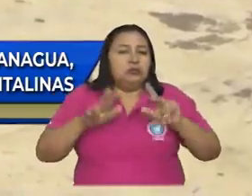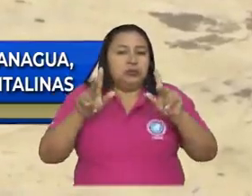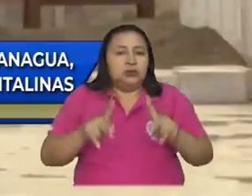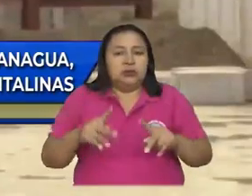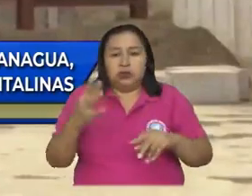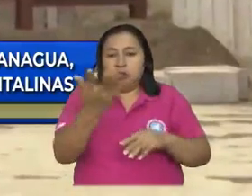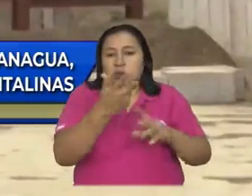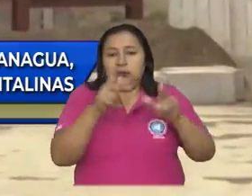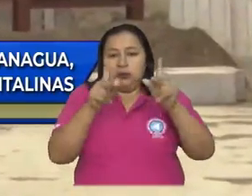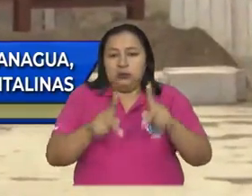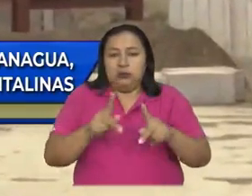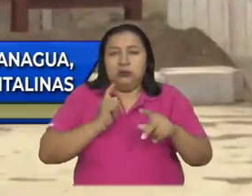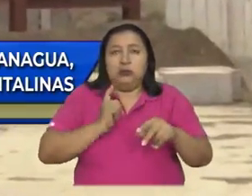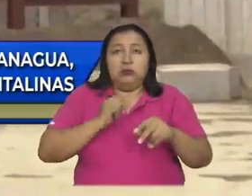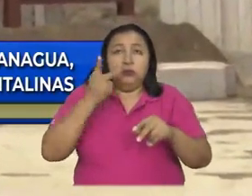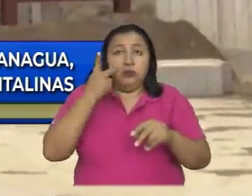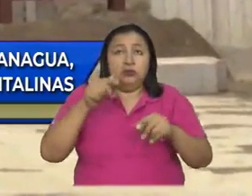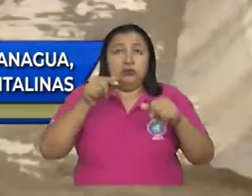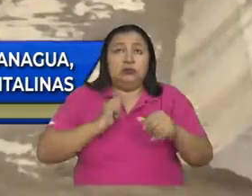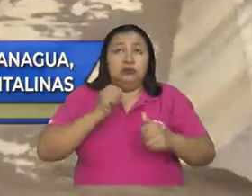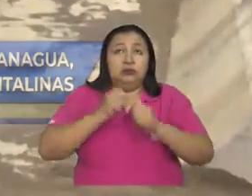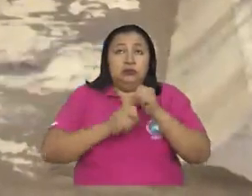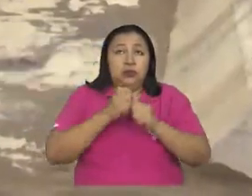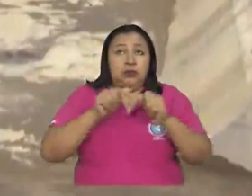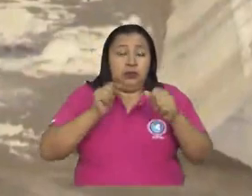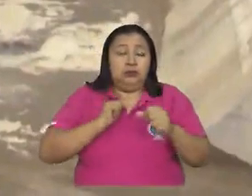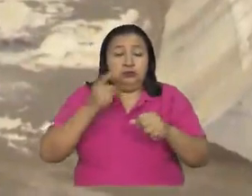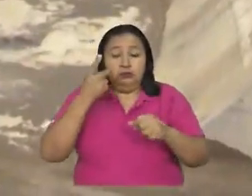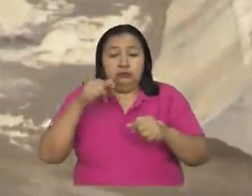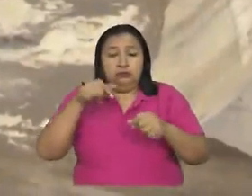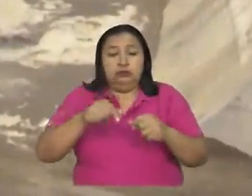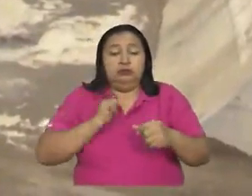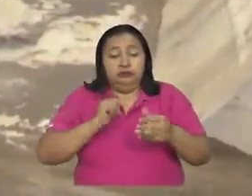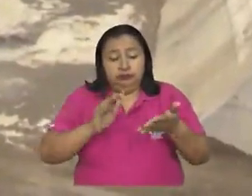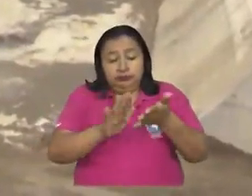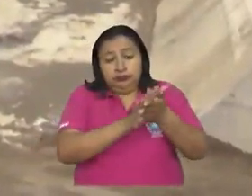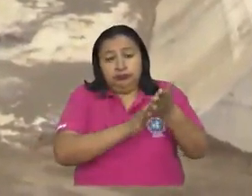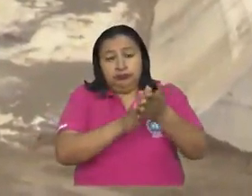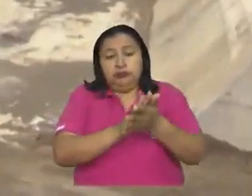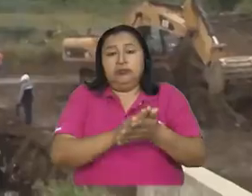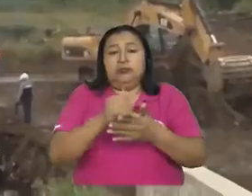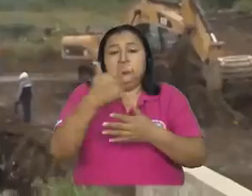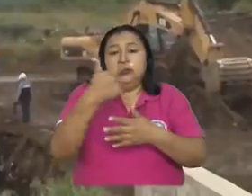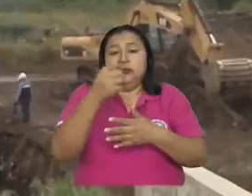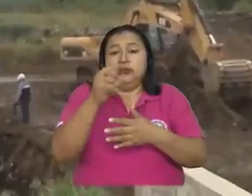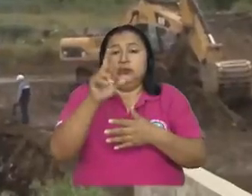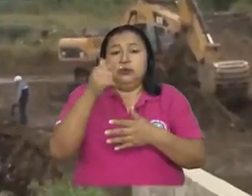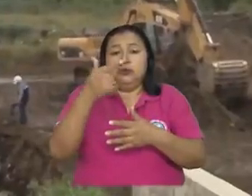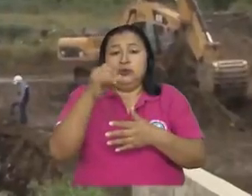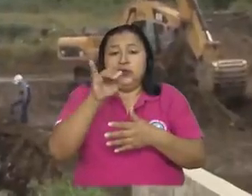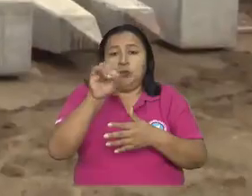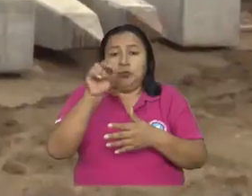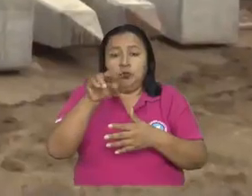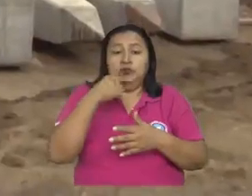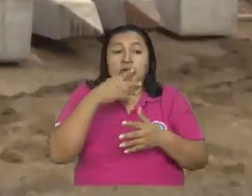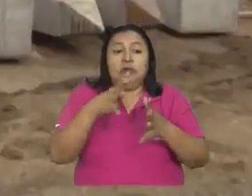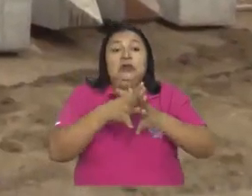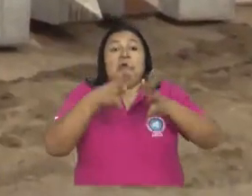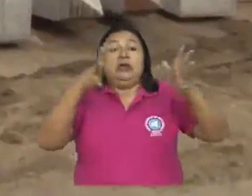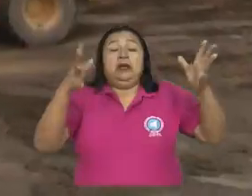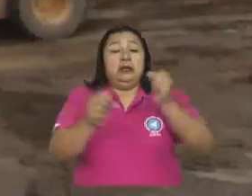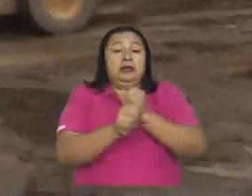la población. Ahí ya tenemos ese problema. El revestimiento del cauce del Borbollón, que ahí es una obra, una mega obra.